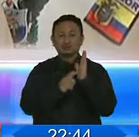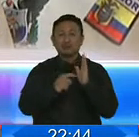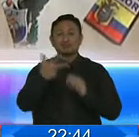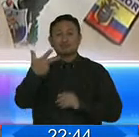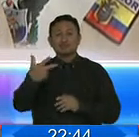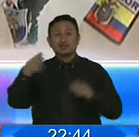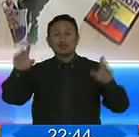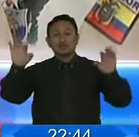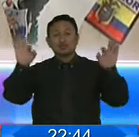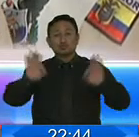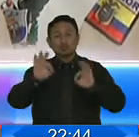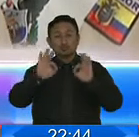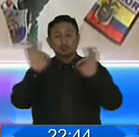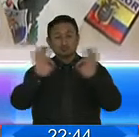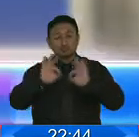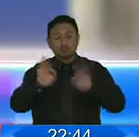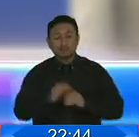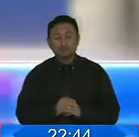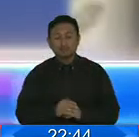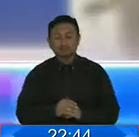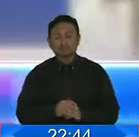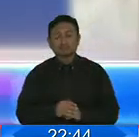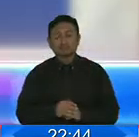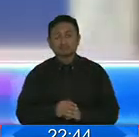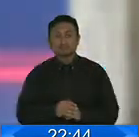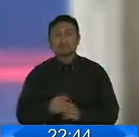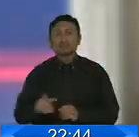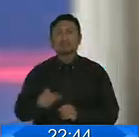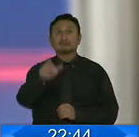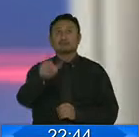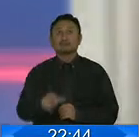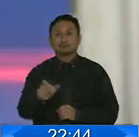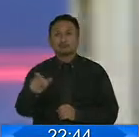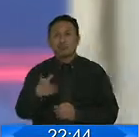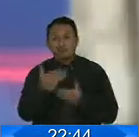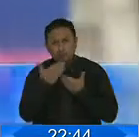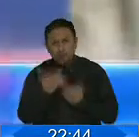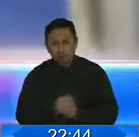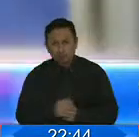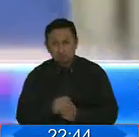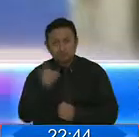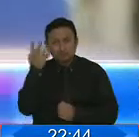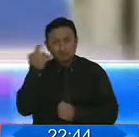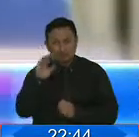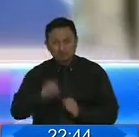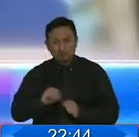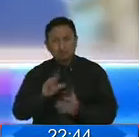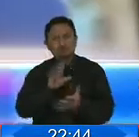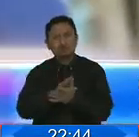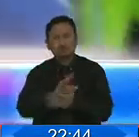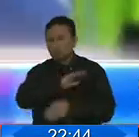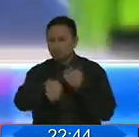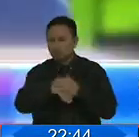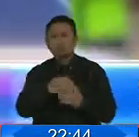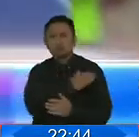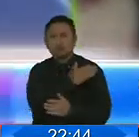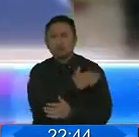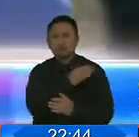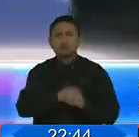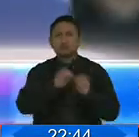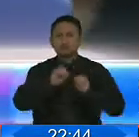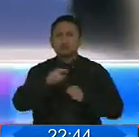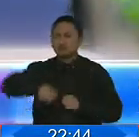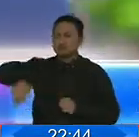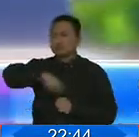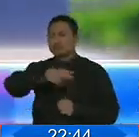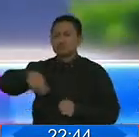de energía y electrodomésticos. La amabilidad de los extranjeros hizo que a los pocos días se ganen la confianza de todos, se movían por todo el